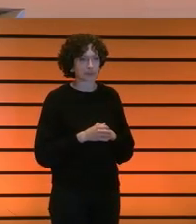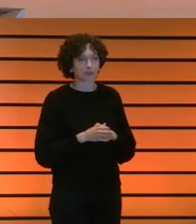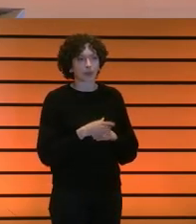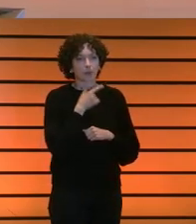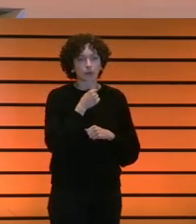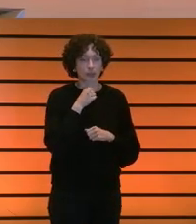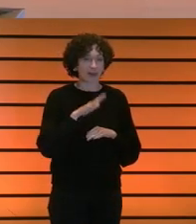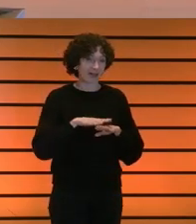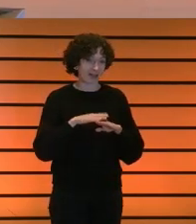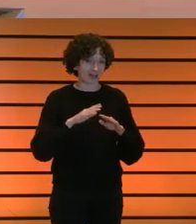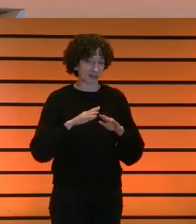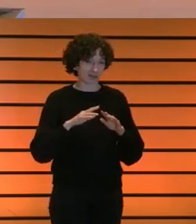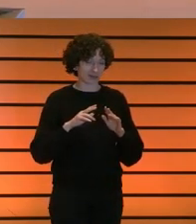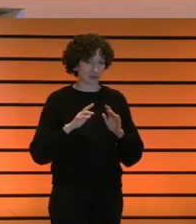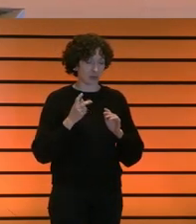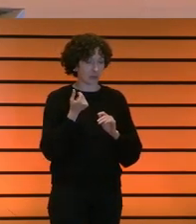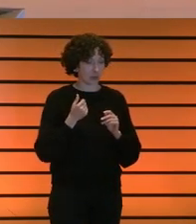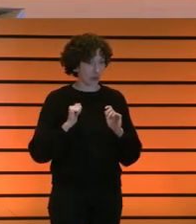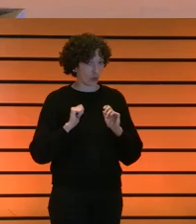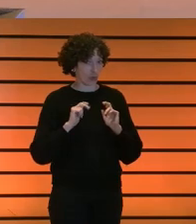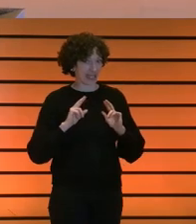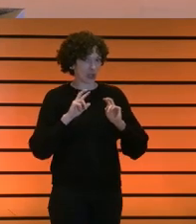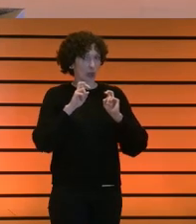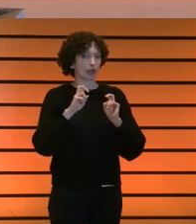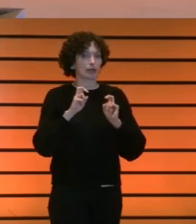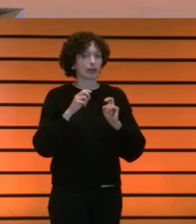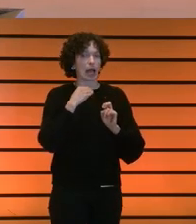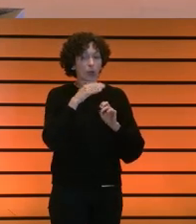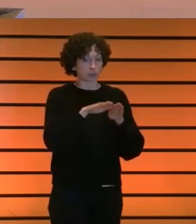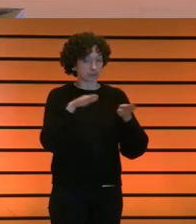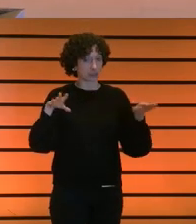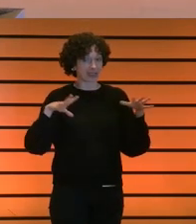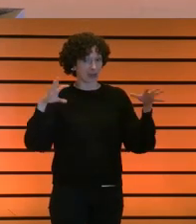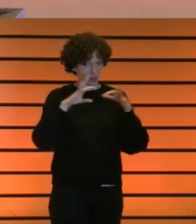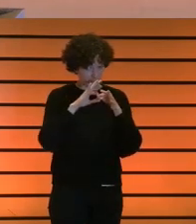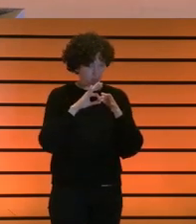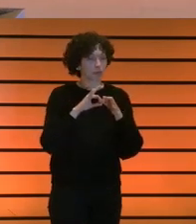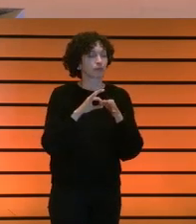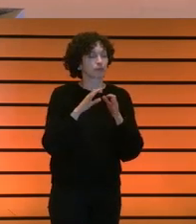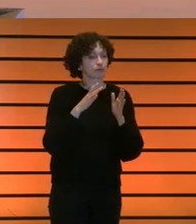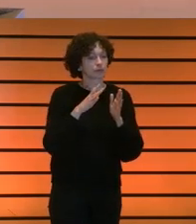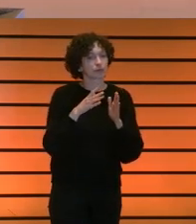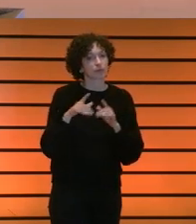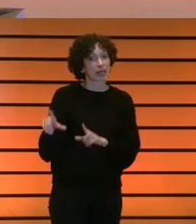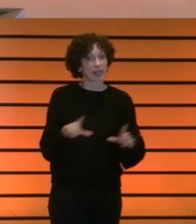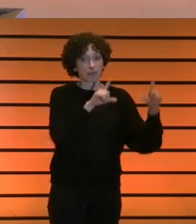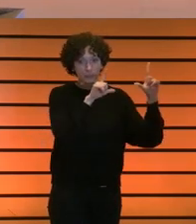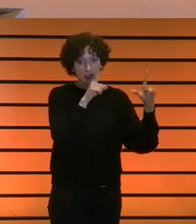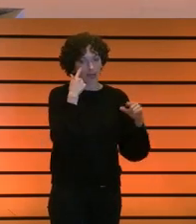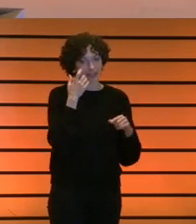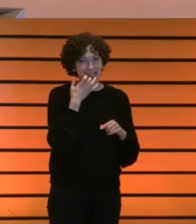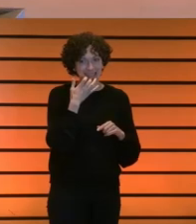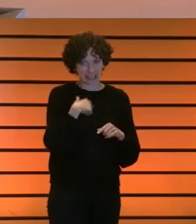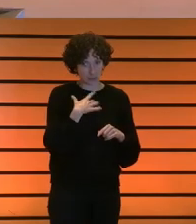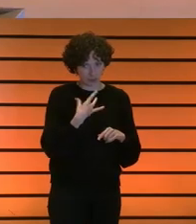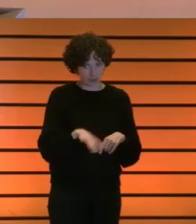para introducir un poco el algo de que tiene que ver con la sostenibilidad una diapositiva vamos a ver si soy